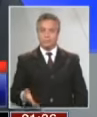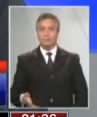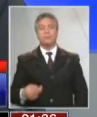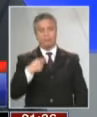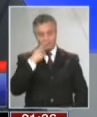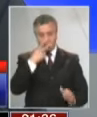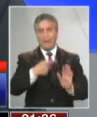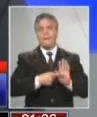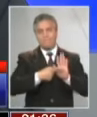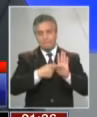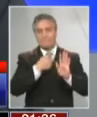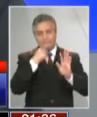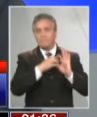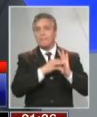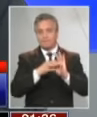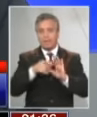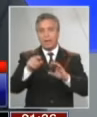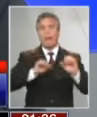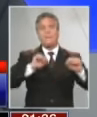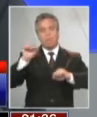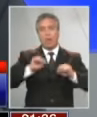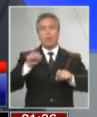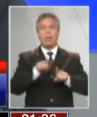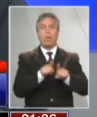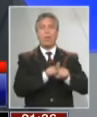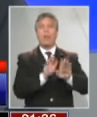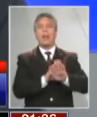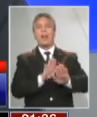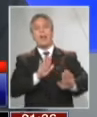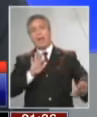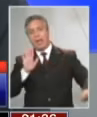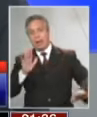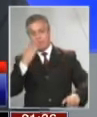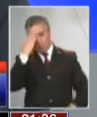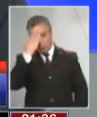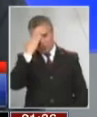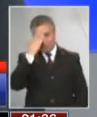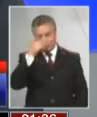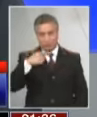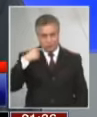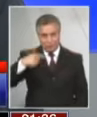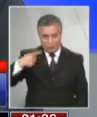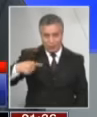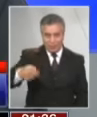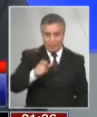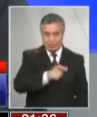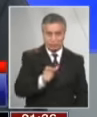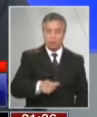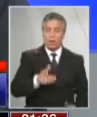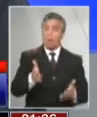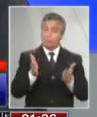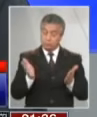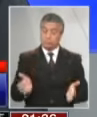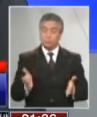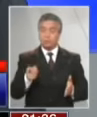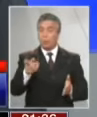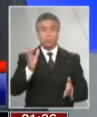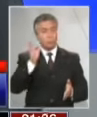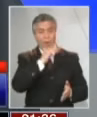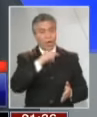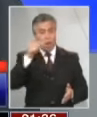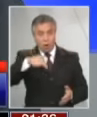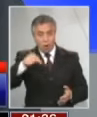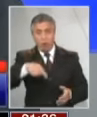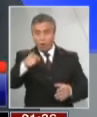un mensaje en el cual parece la política muy lejana de las preocupaciones cotidianas de la gente. Y si bien en lo formal no había hoy día una